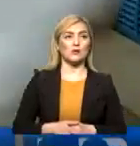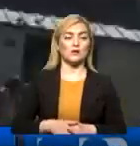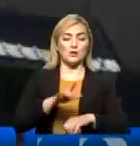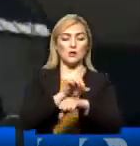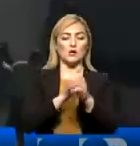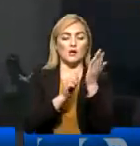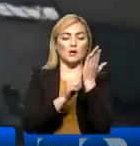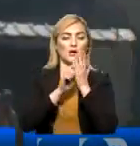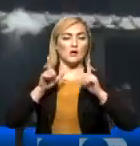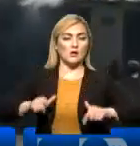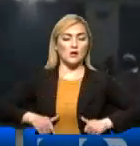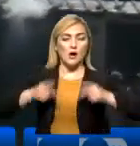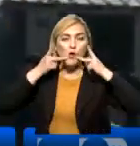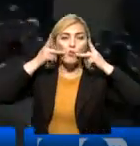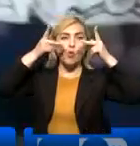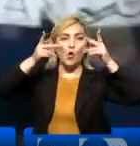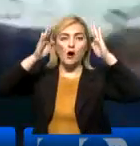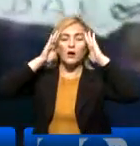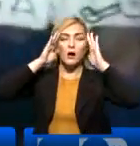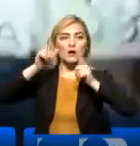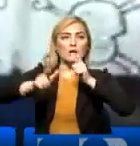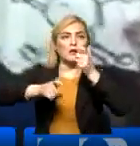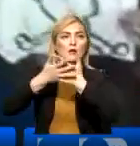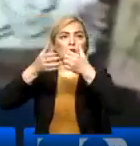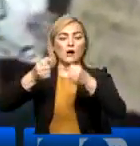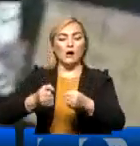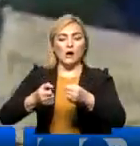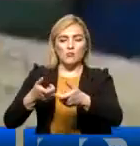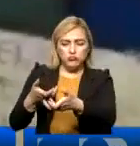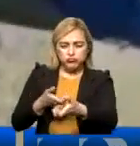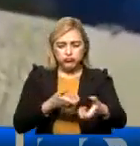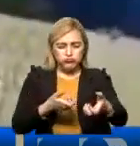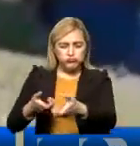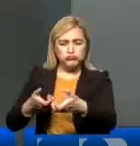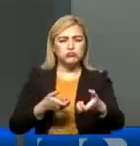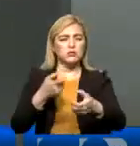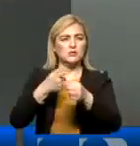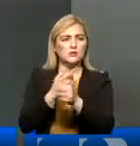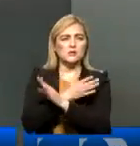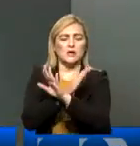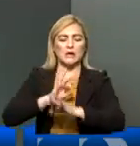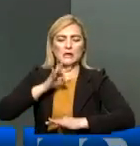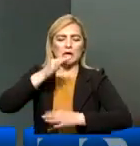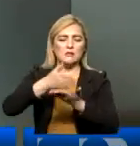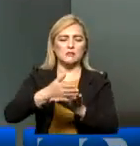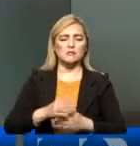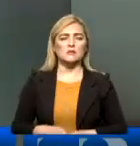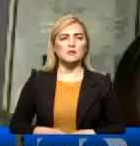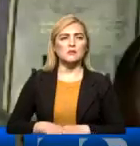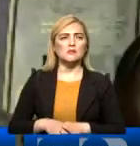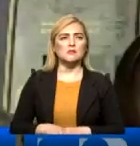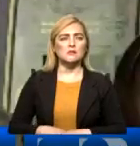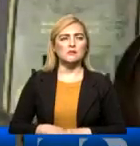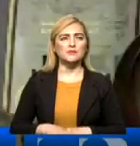Asignados por el Ministerio de Salud Pública, atenderán a los internos en el Centro de Detención Provisional de Quito para prevenir más contagios de